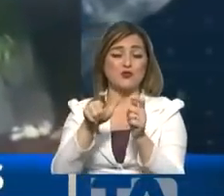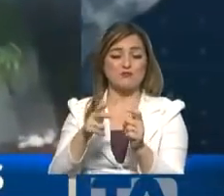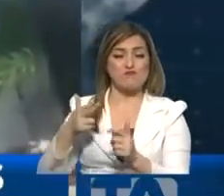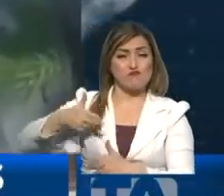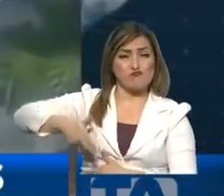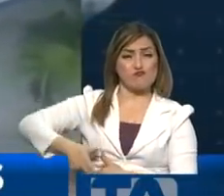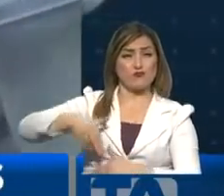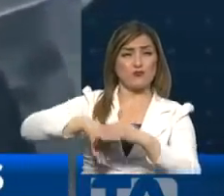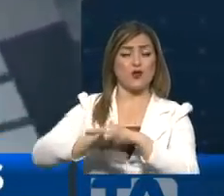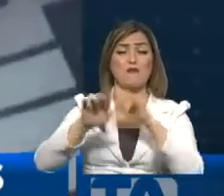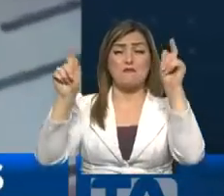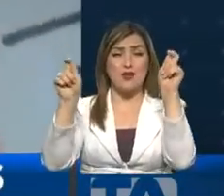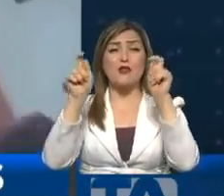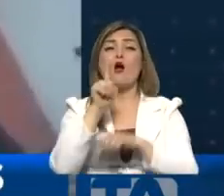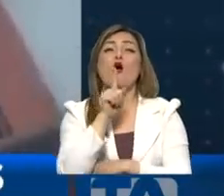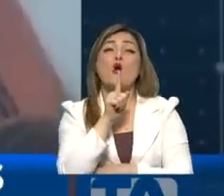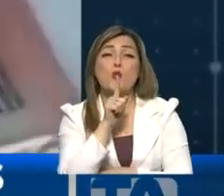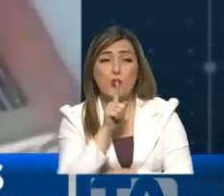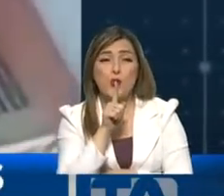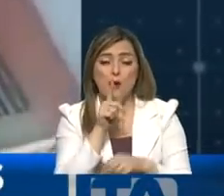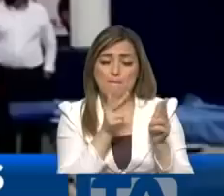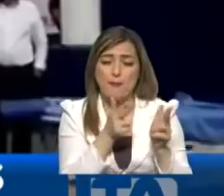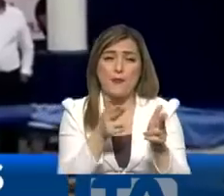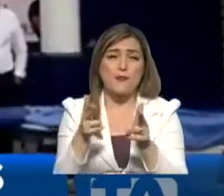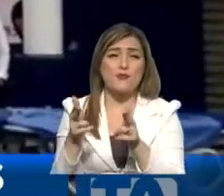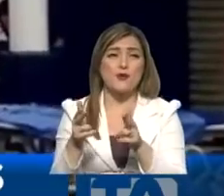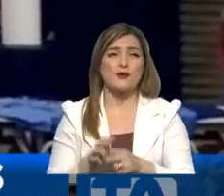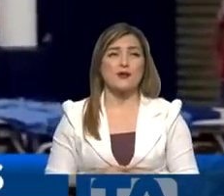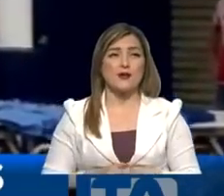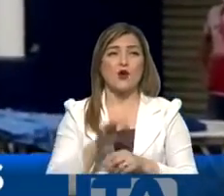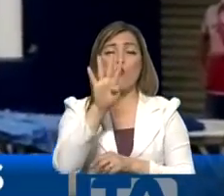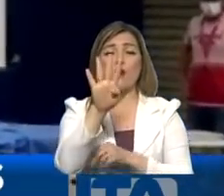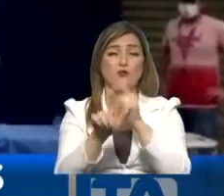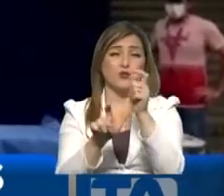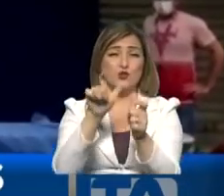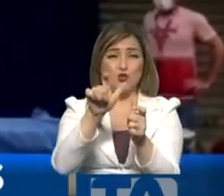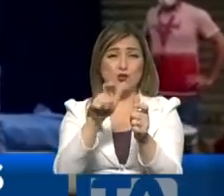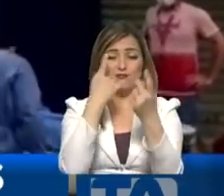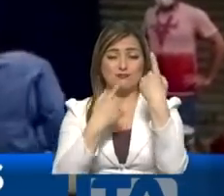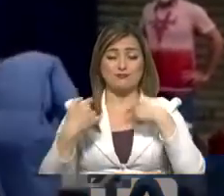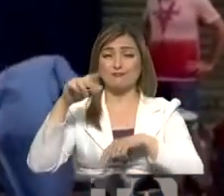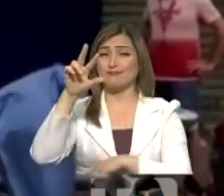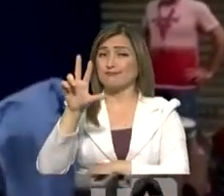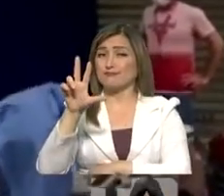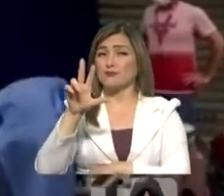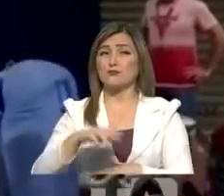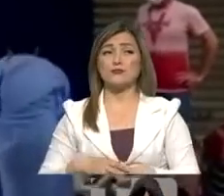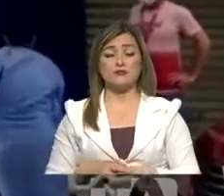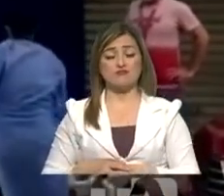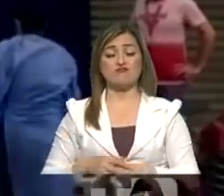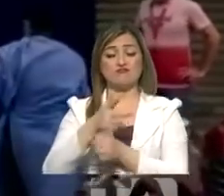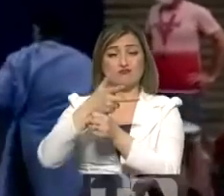armados irrumpieron en una fiesta de cumpleaños y abrieron fuego. Asesinaron a 4 personas e hirieron a 3. El hecho